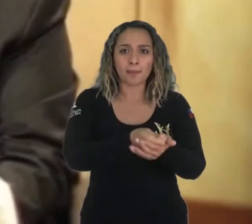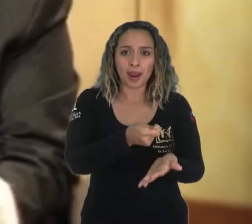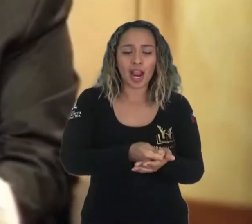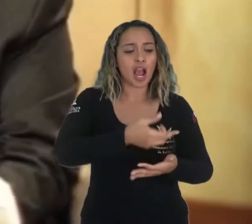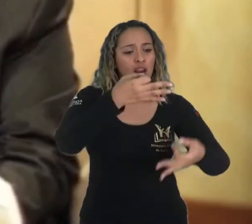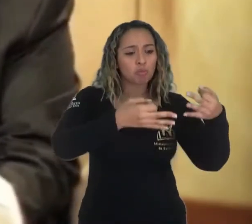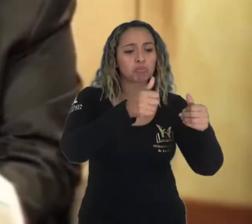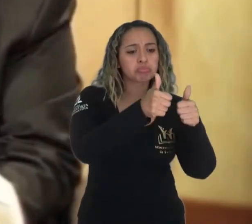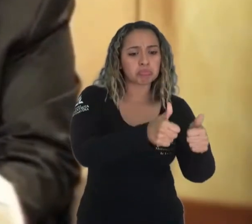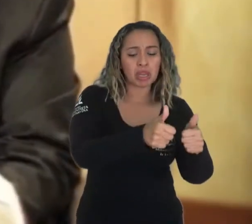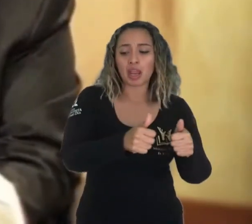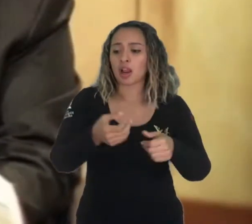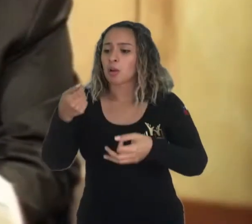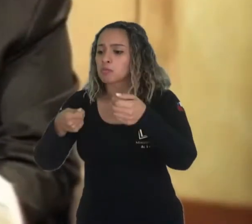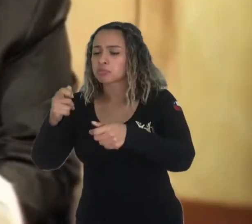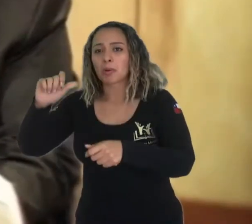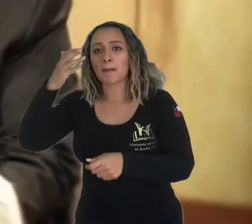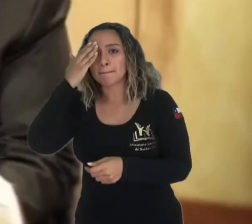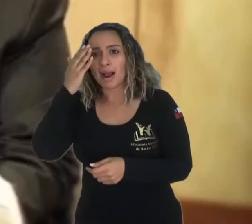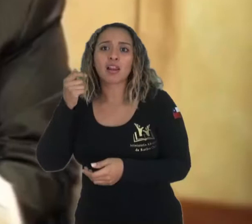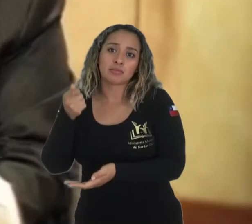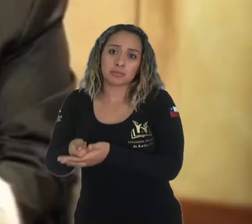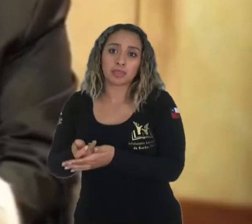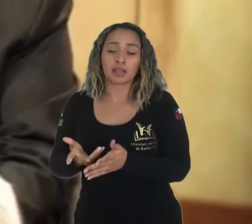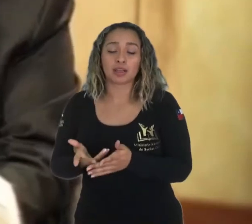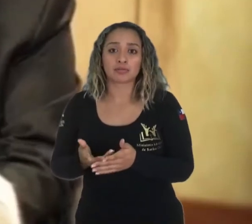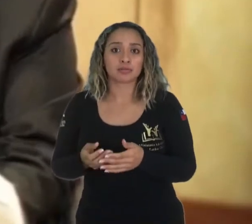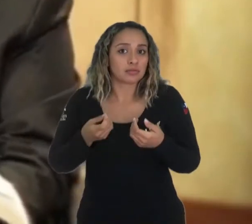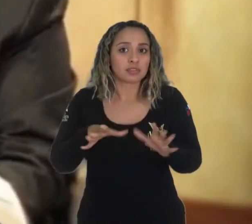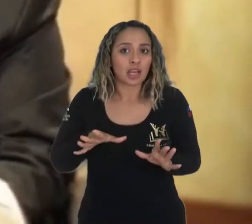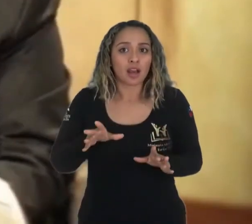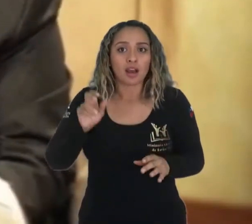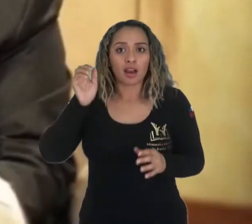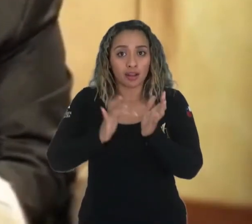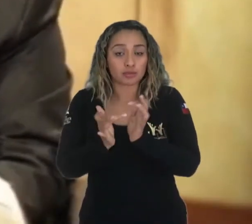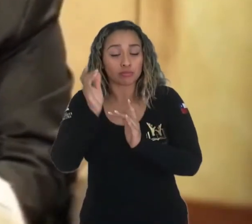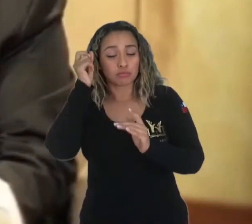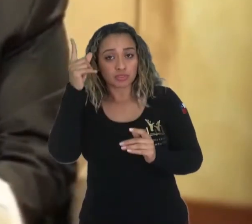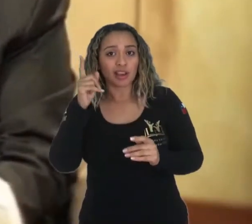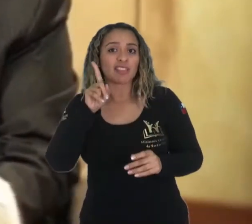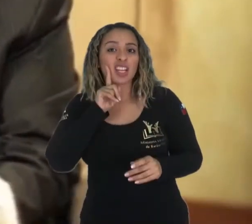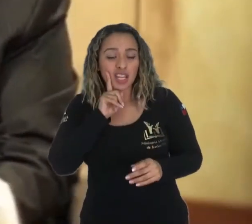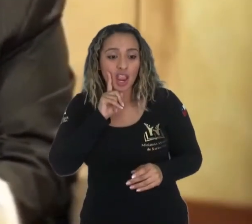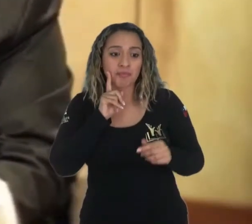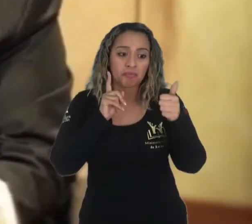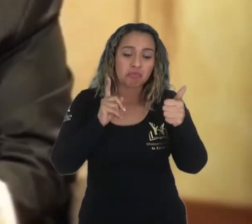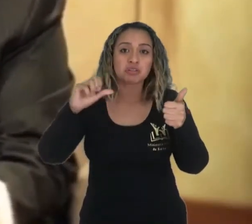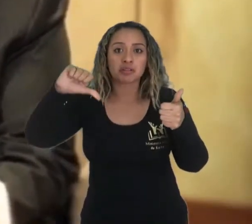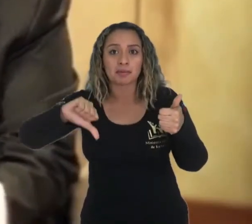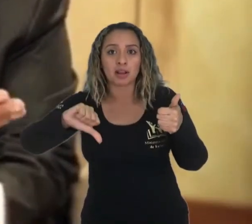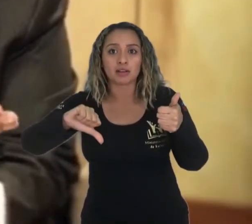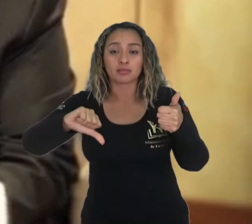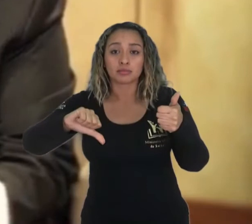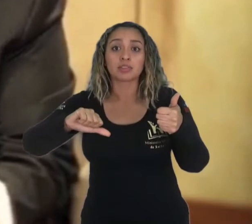injustos Entonces ya debe haberse determinado quien es justo y quien es injusto Y para determinar eso,